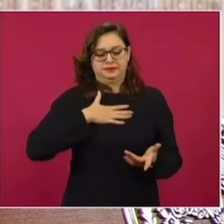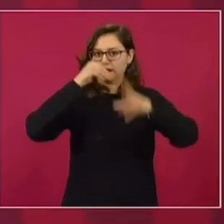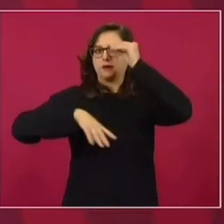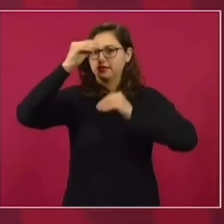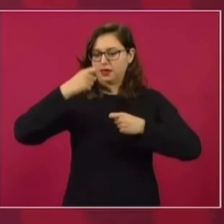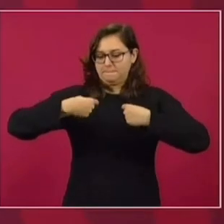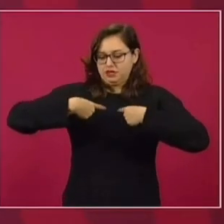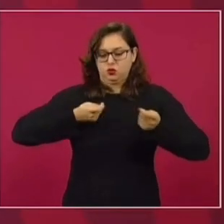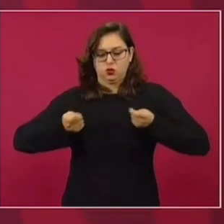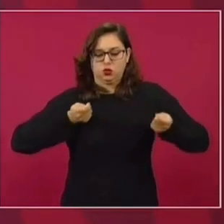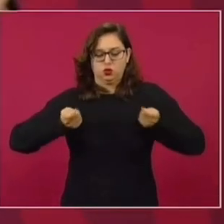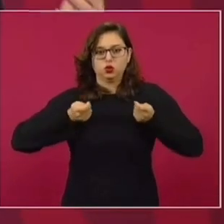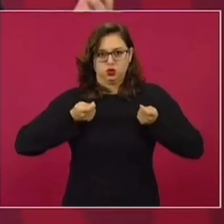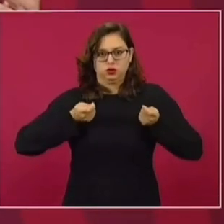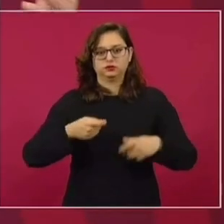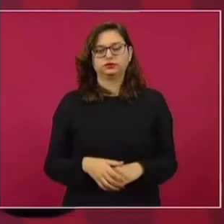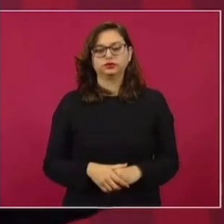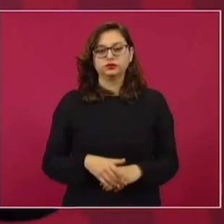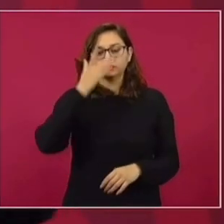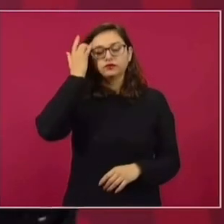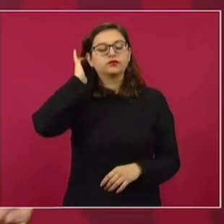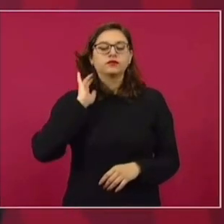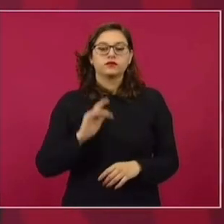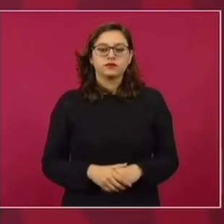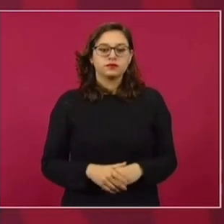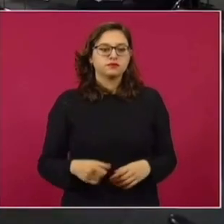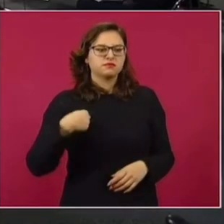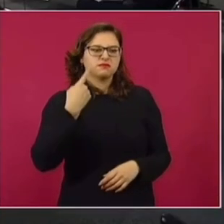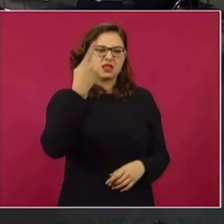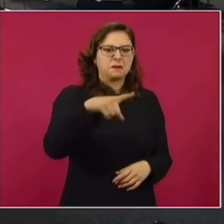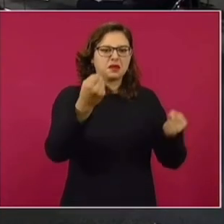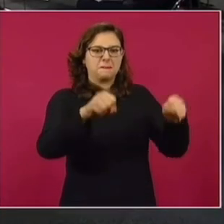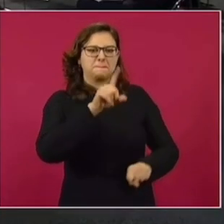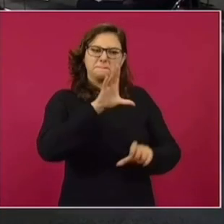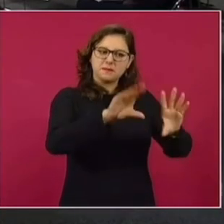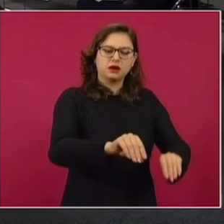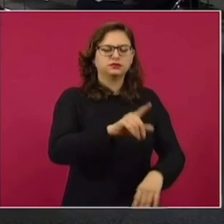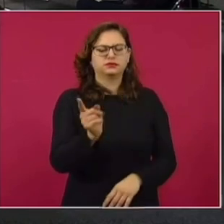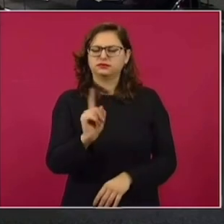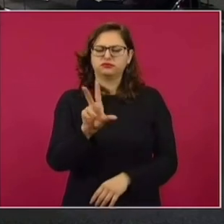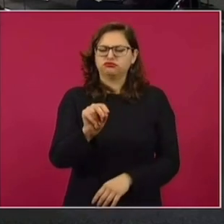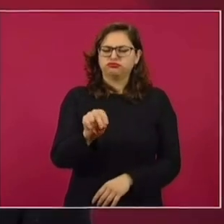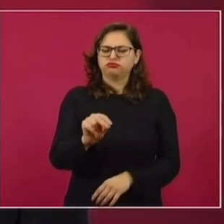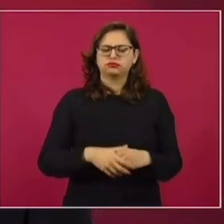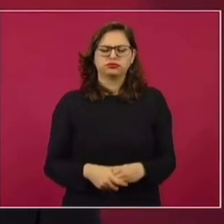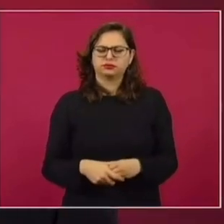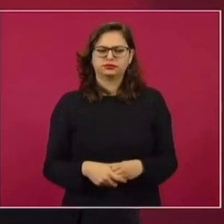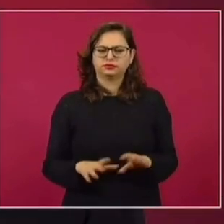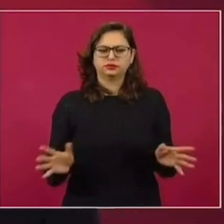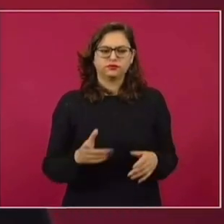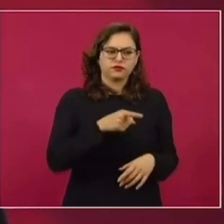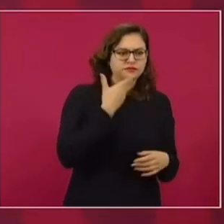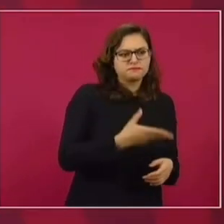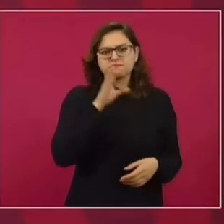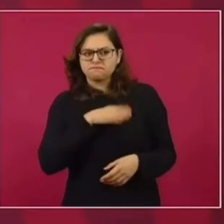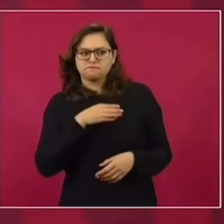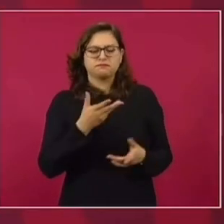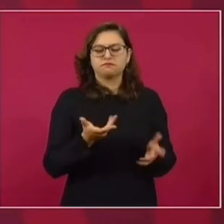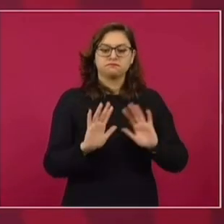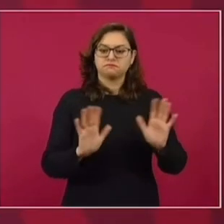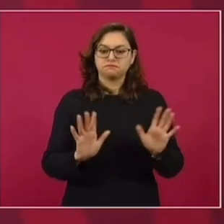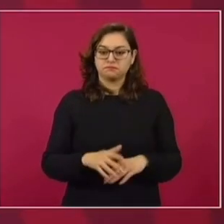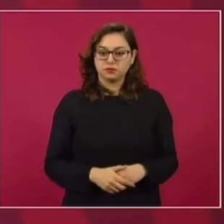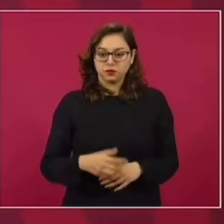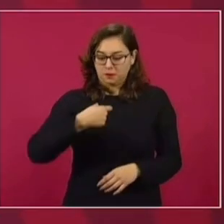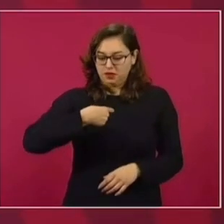autolimitarnos nosotros mismos, que nadie nos imponga nada, que no nos censuren, que no nos digan qué está bien o qué está mal, sino